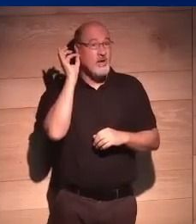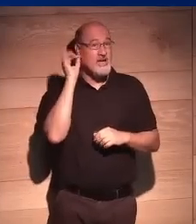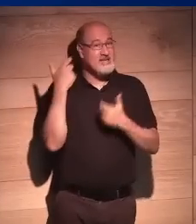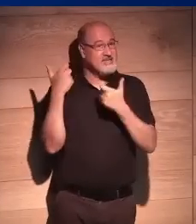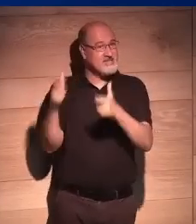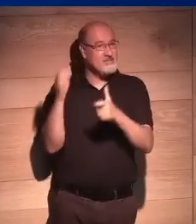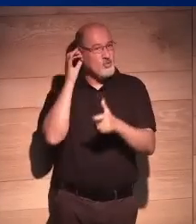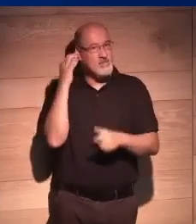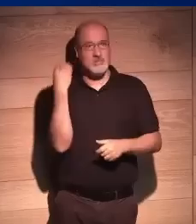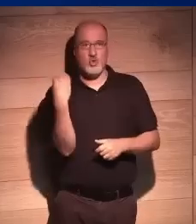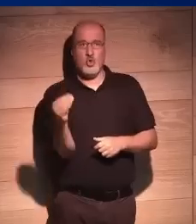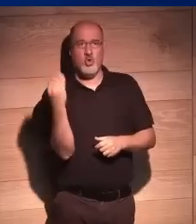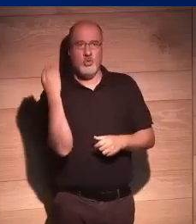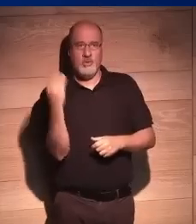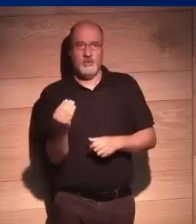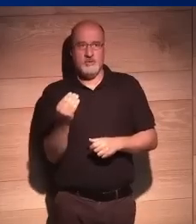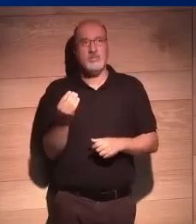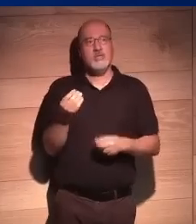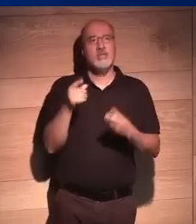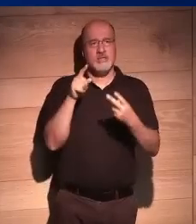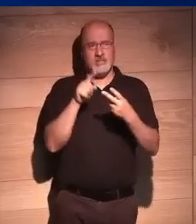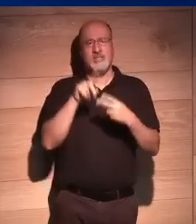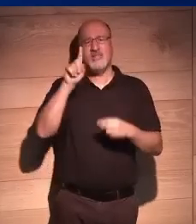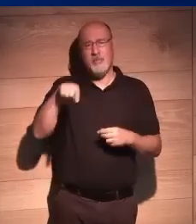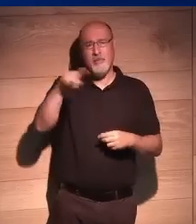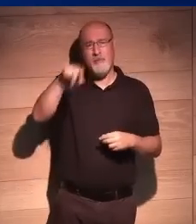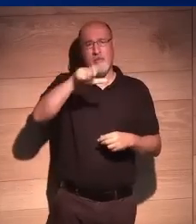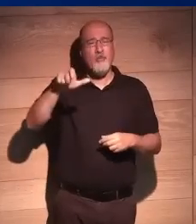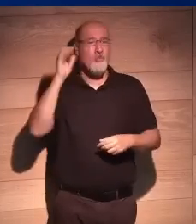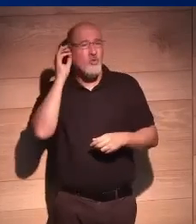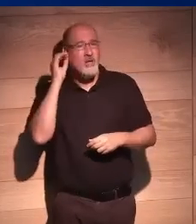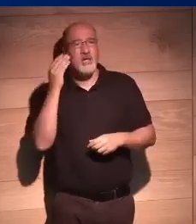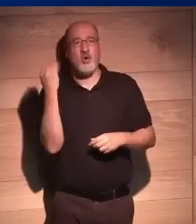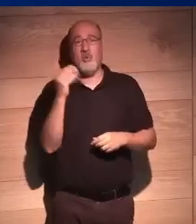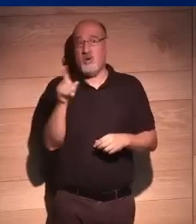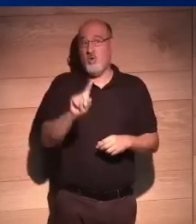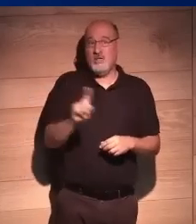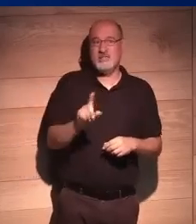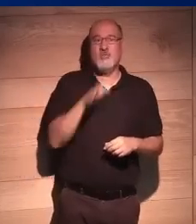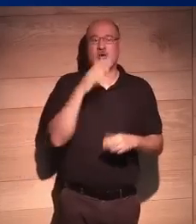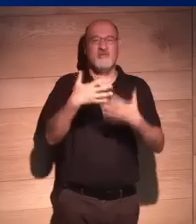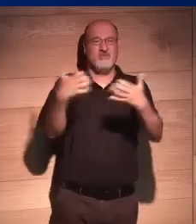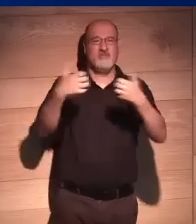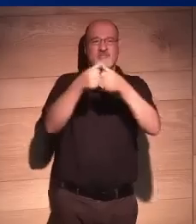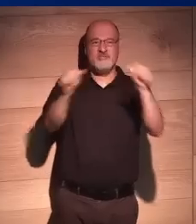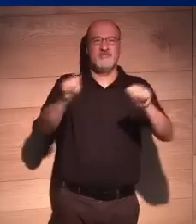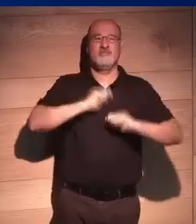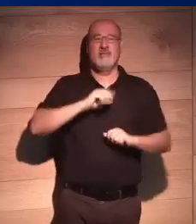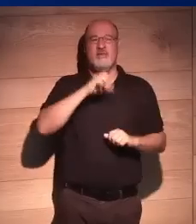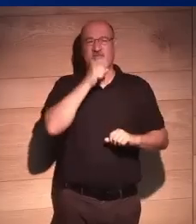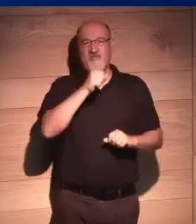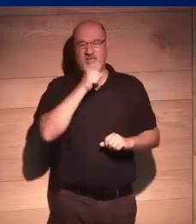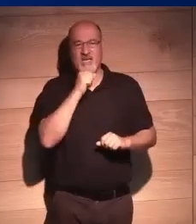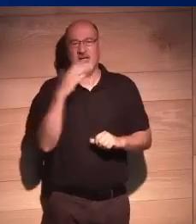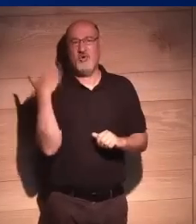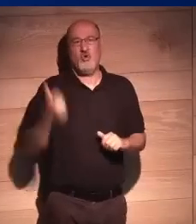y las mujeres jóvenes, pero también por las que no son jóvenes, que sigan ahí y que no llegue un punto en que seamos viejas porque ya no estamos estupendas y no nos